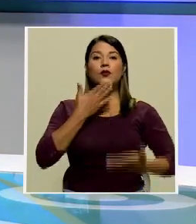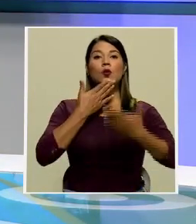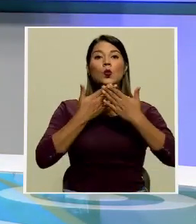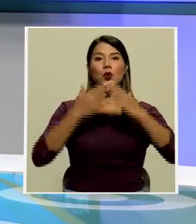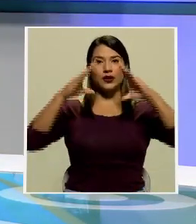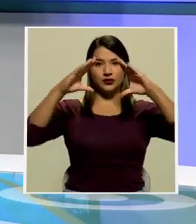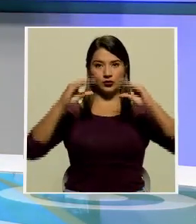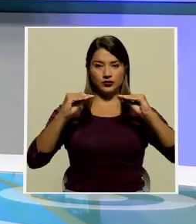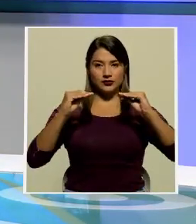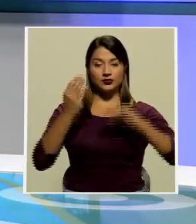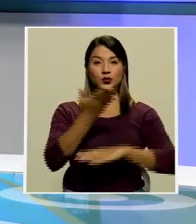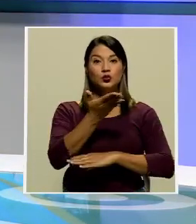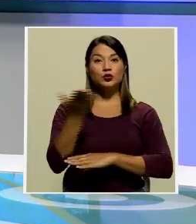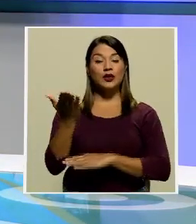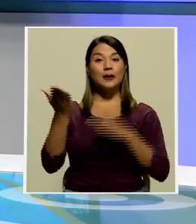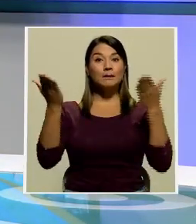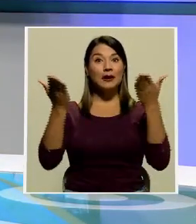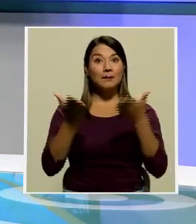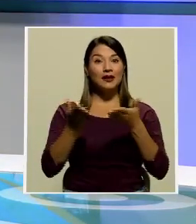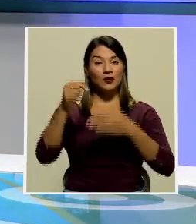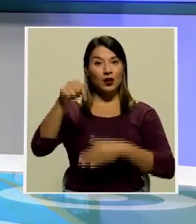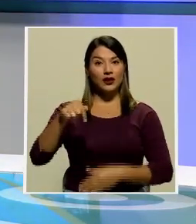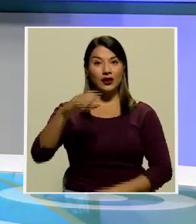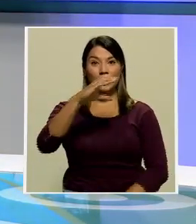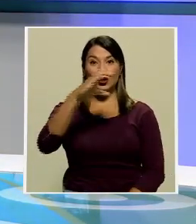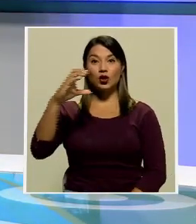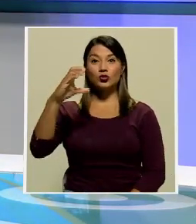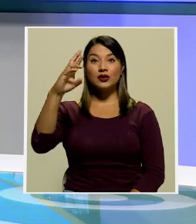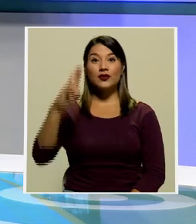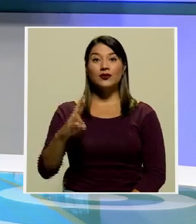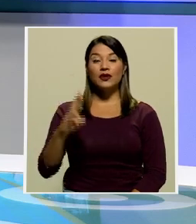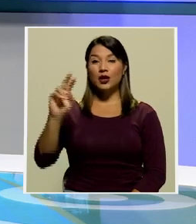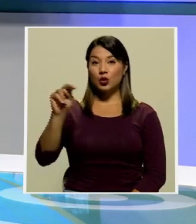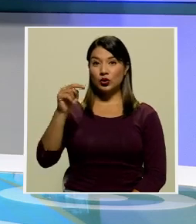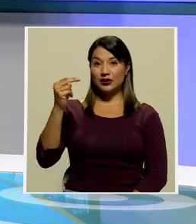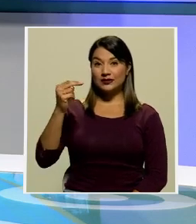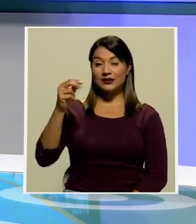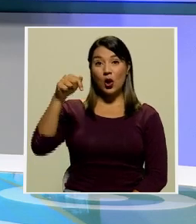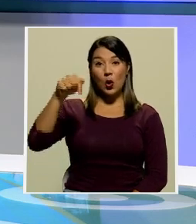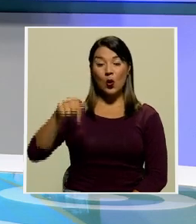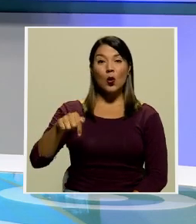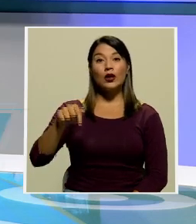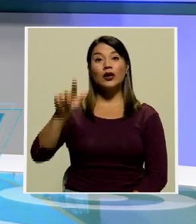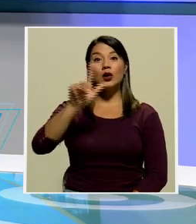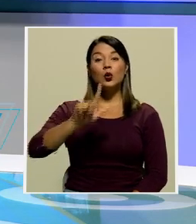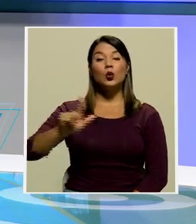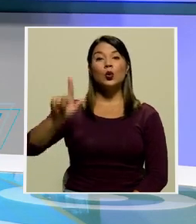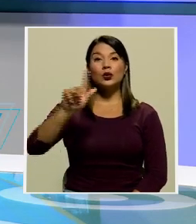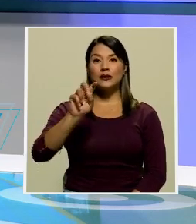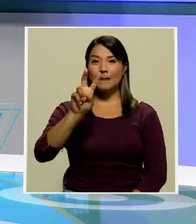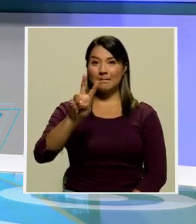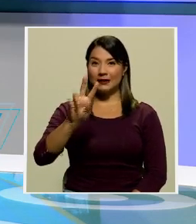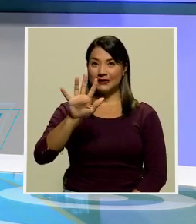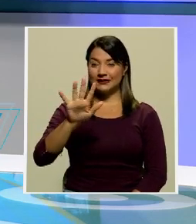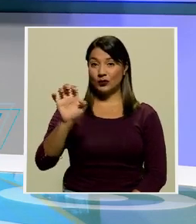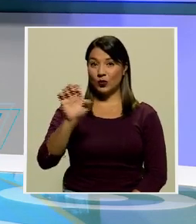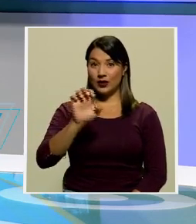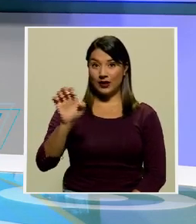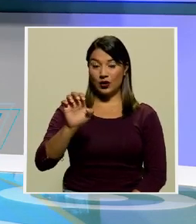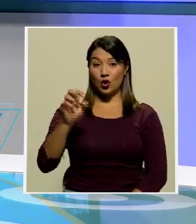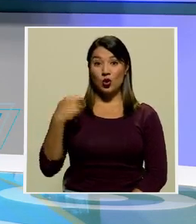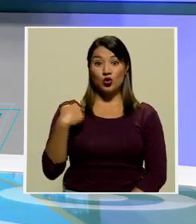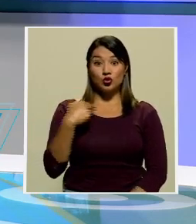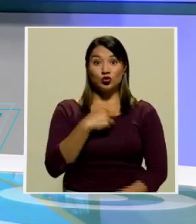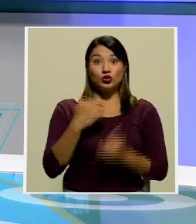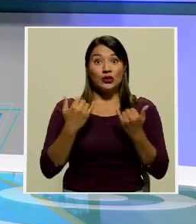Buenas noches, bienvenidos a la edición estelar de Costa Rica Noticias de este lunes 25 de enero.